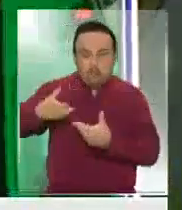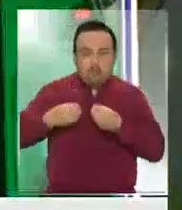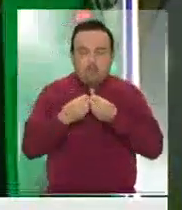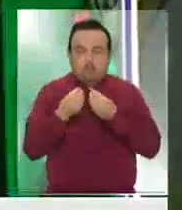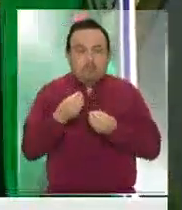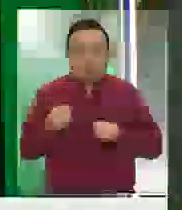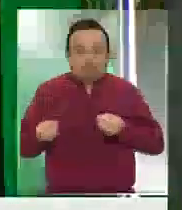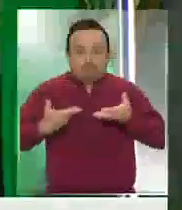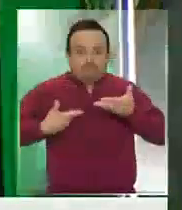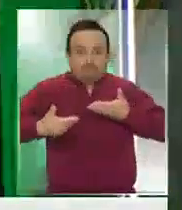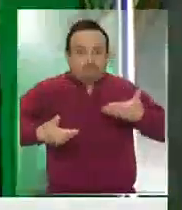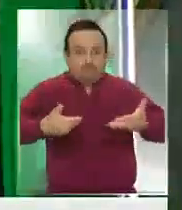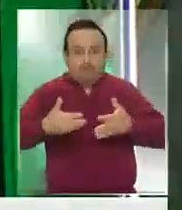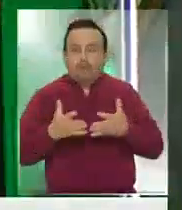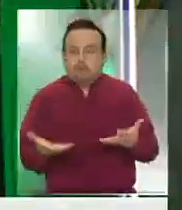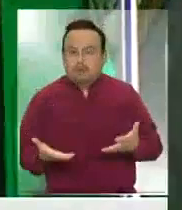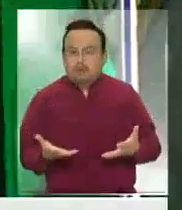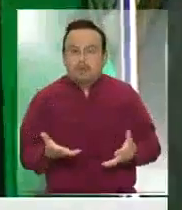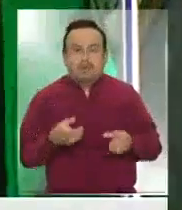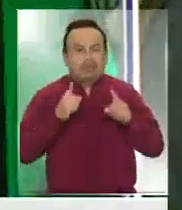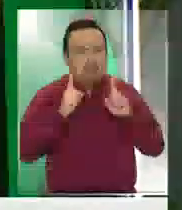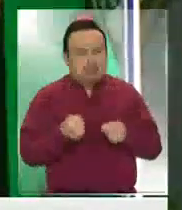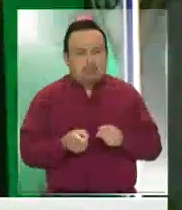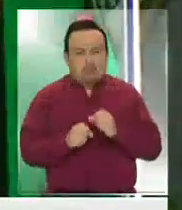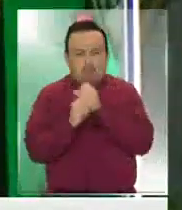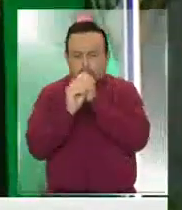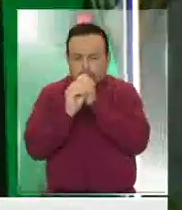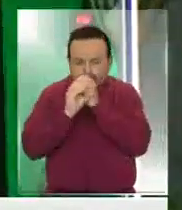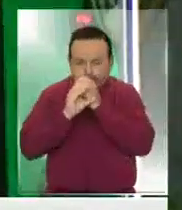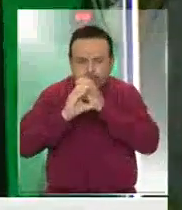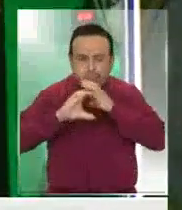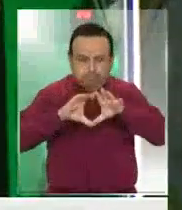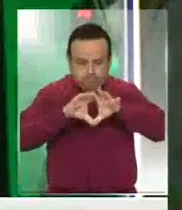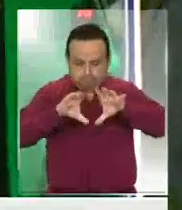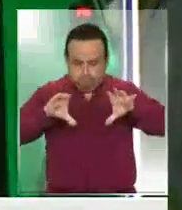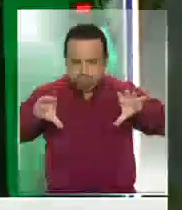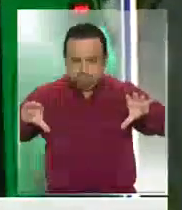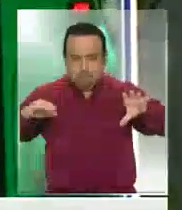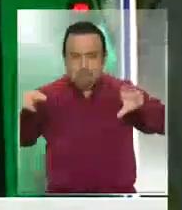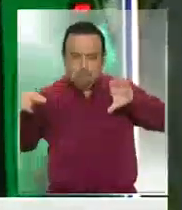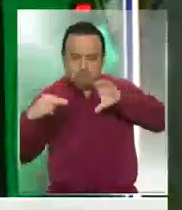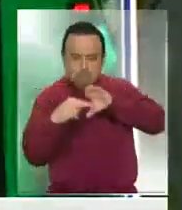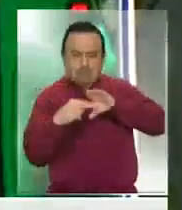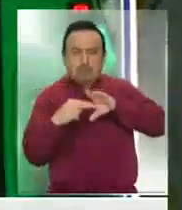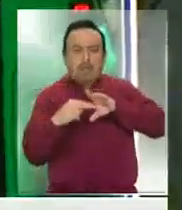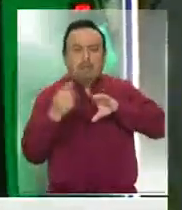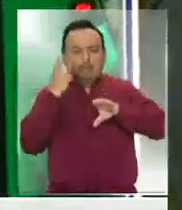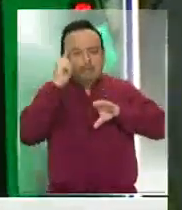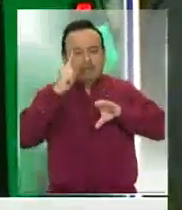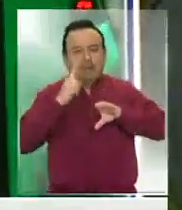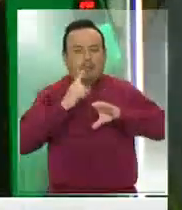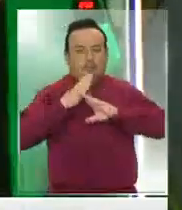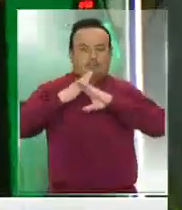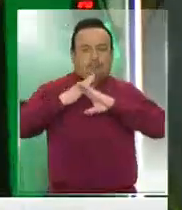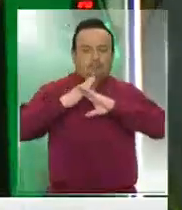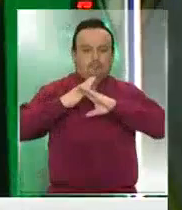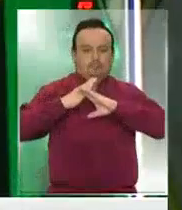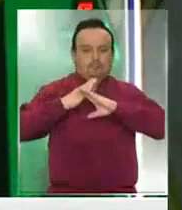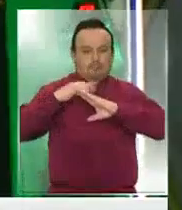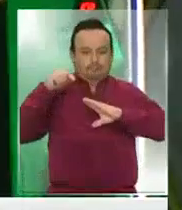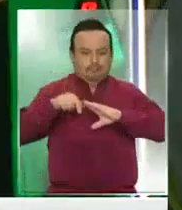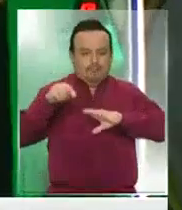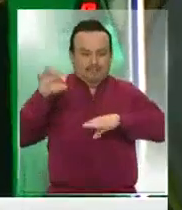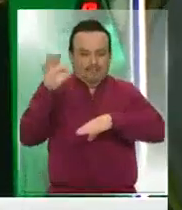de contagio, que se hace una cápsula de seguridad para impedir que el virus que tiene